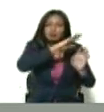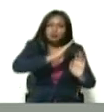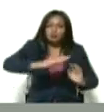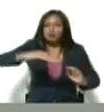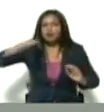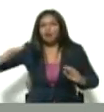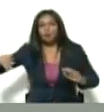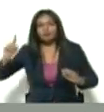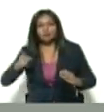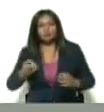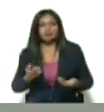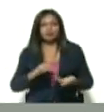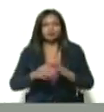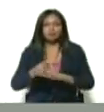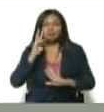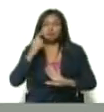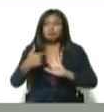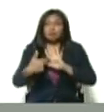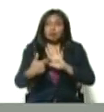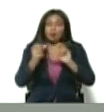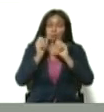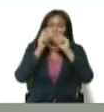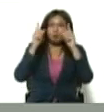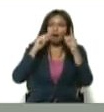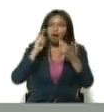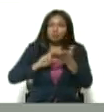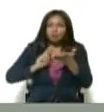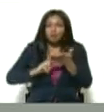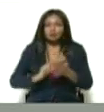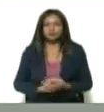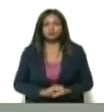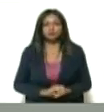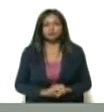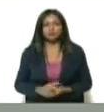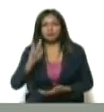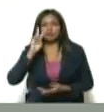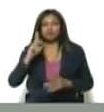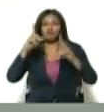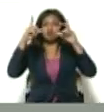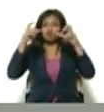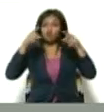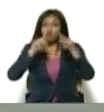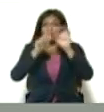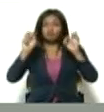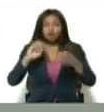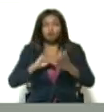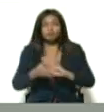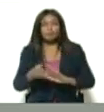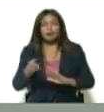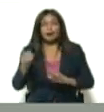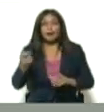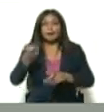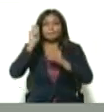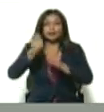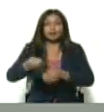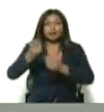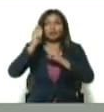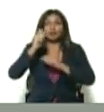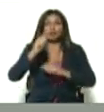aguas, fenómenos increíbles. Ahí hay imágenes, pescadores de